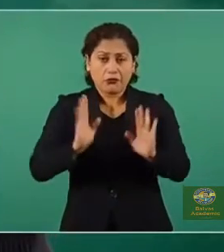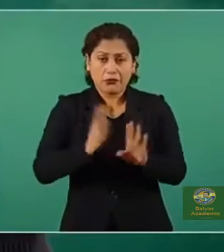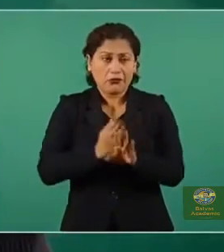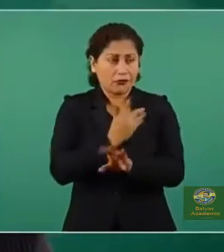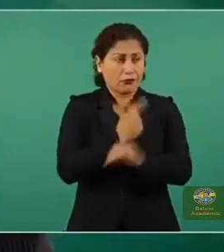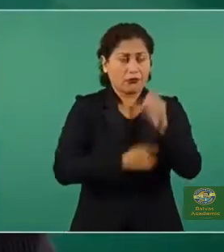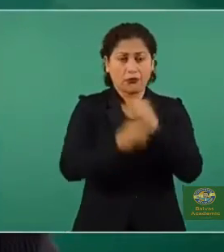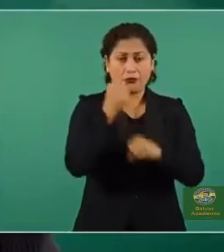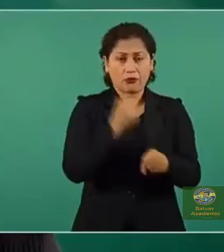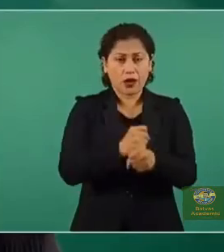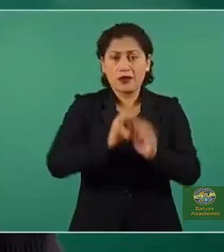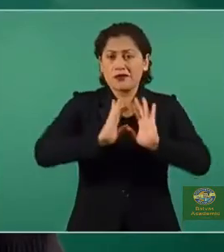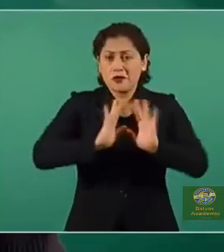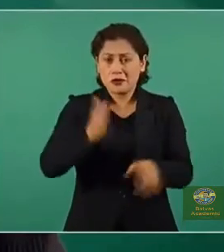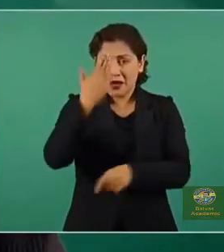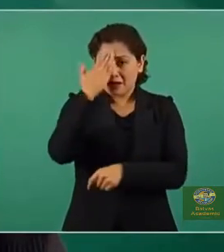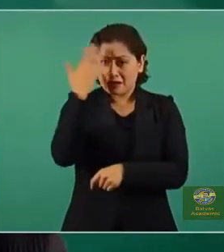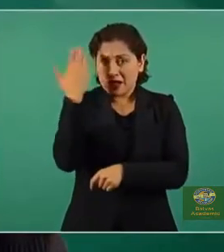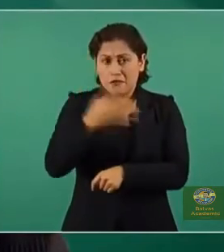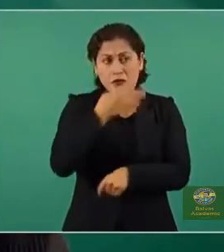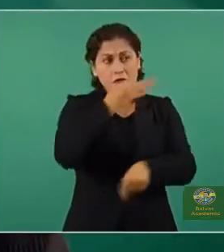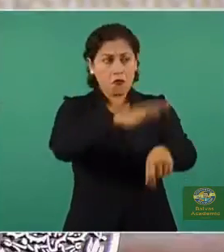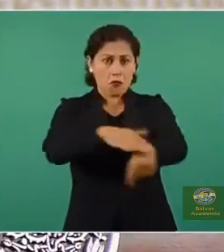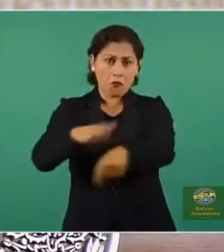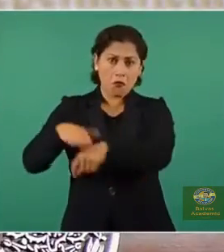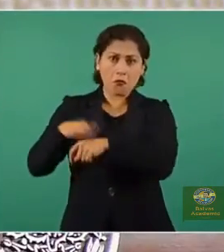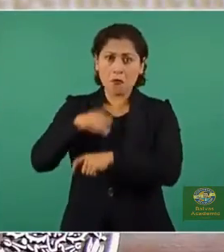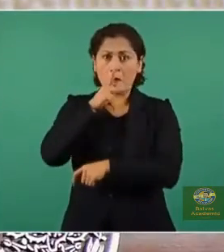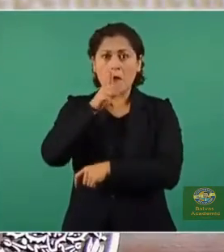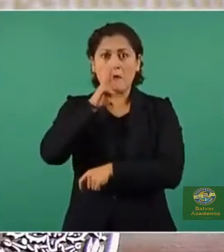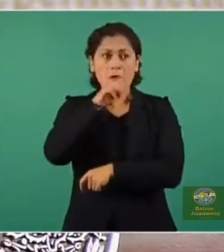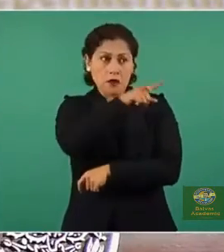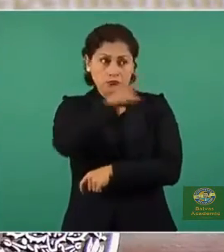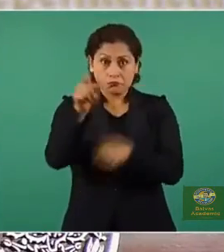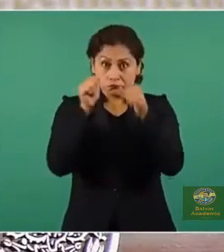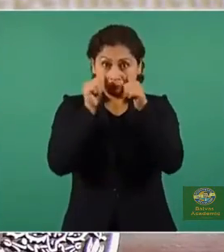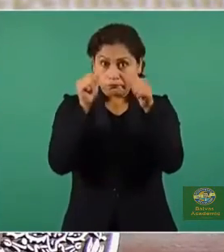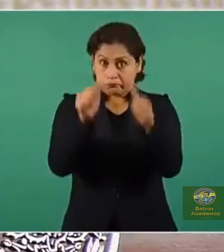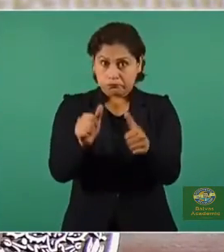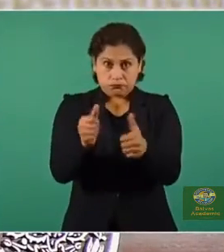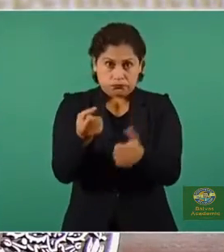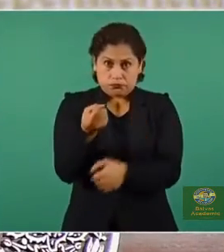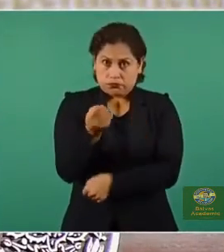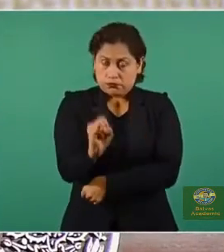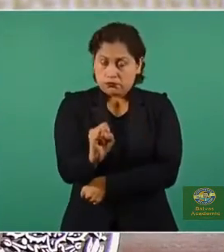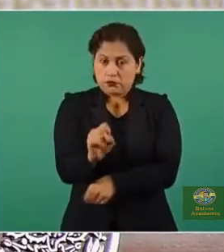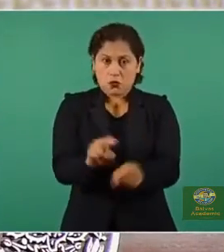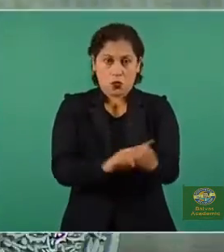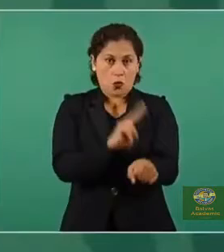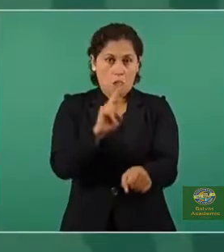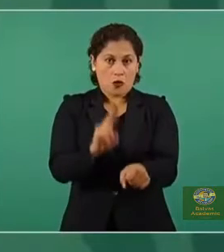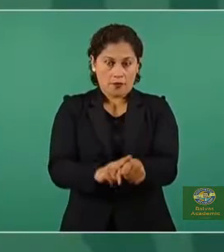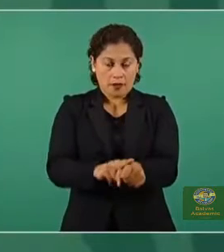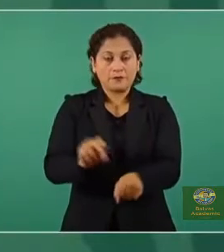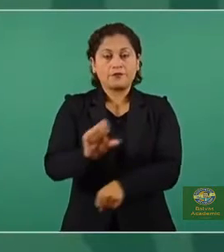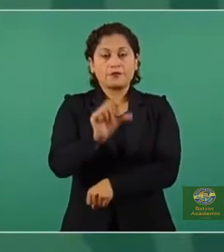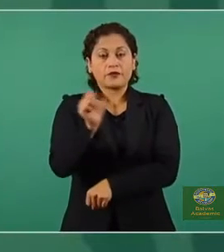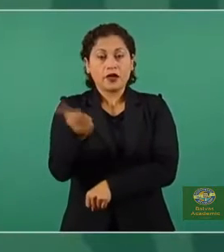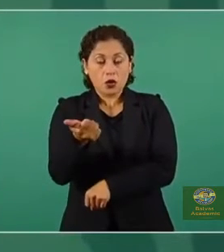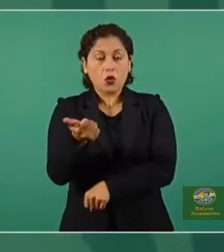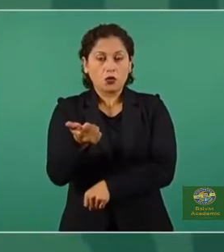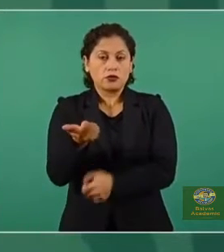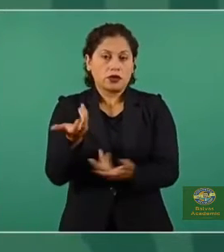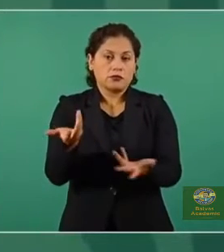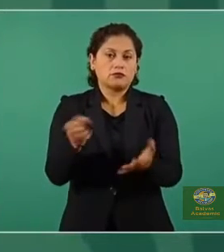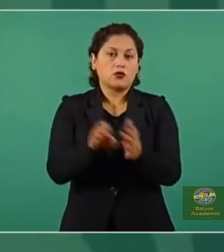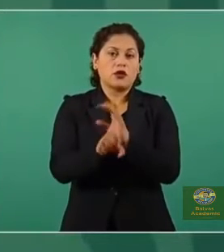los días cuando tenemos clases, pues los padres de familia están atentos precisamente a la situación de sus pequeños. Y la segunda pues era mandarlo precisamente